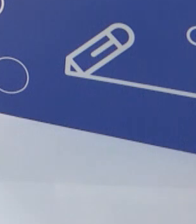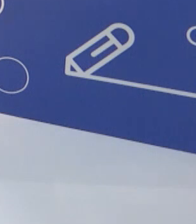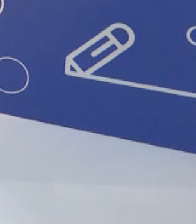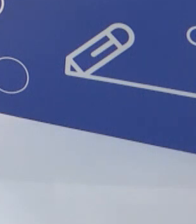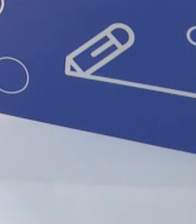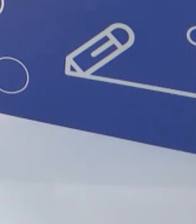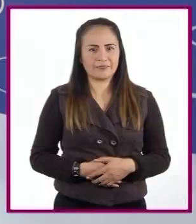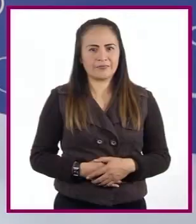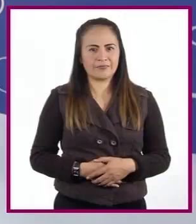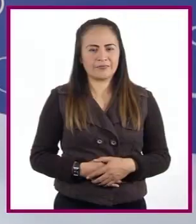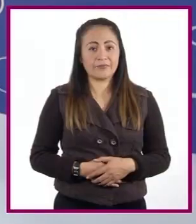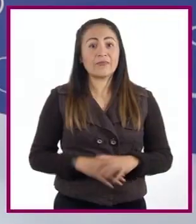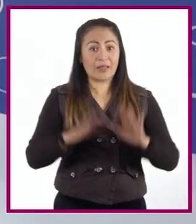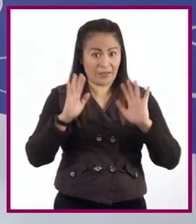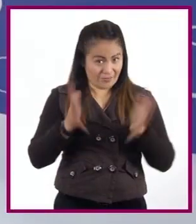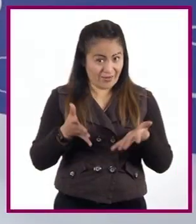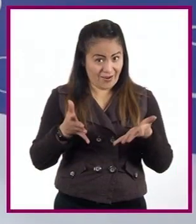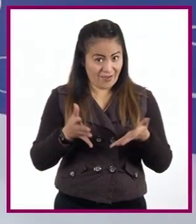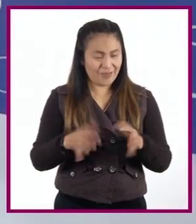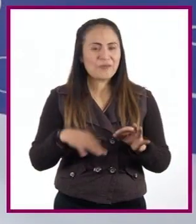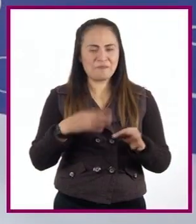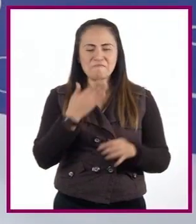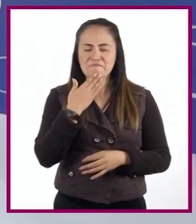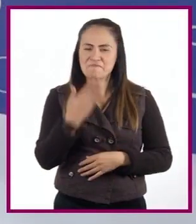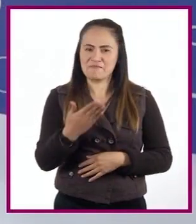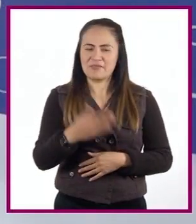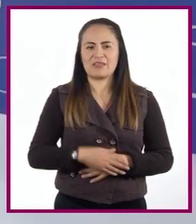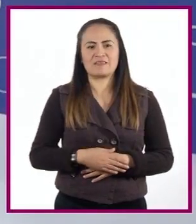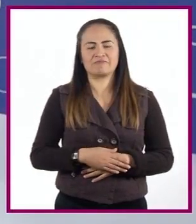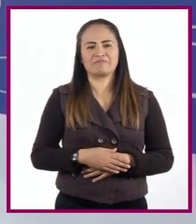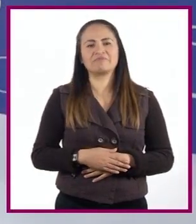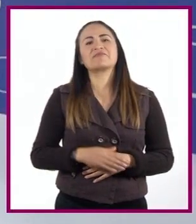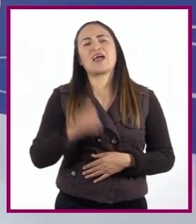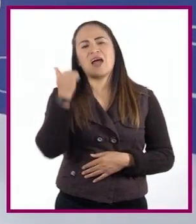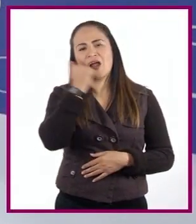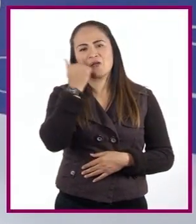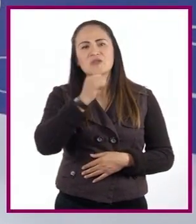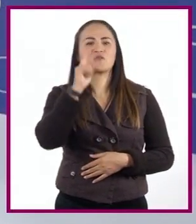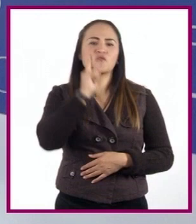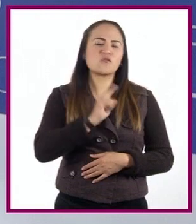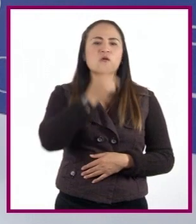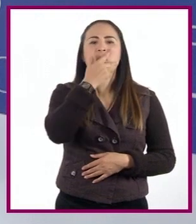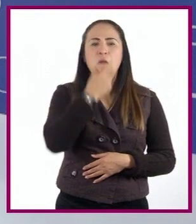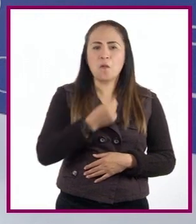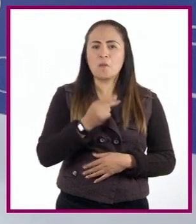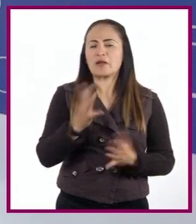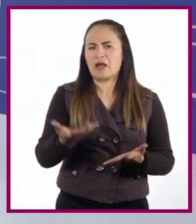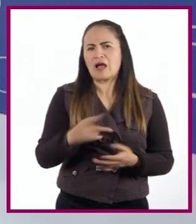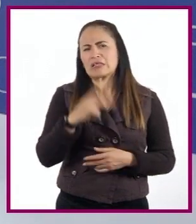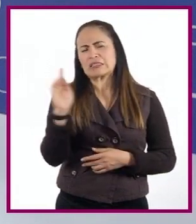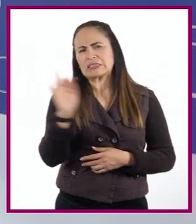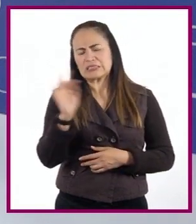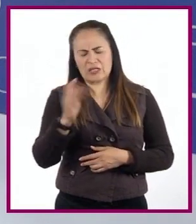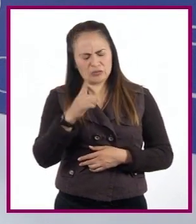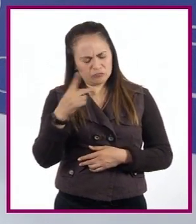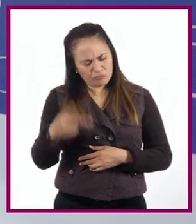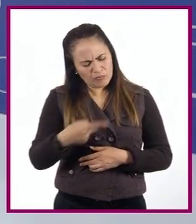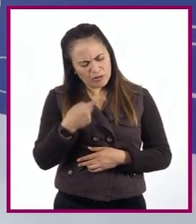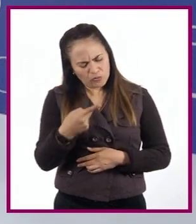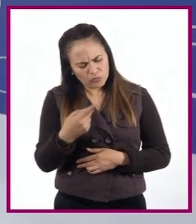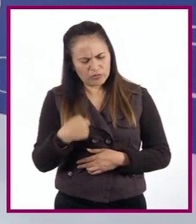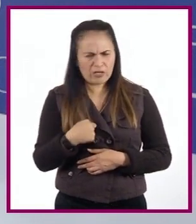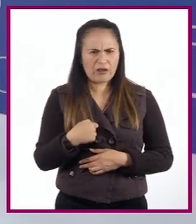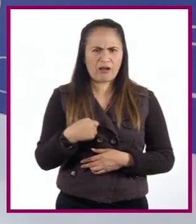¿Ya lo hicieron? Muy bien. Seguimos avanzando, alumnas y alumnos. Van a preguntarse ustedes, ¿qué tiene que